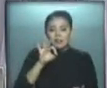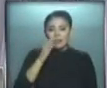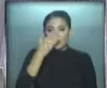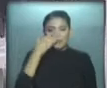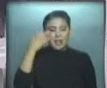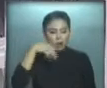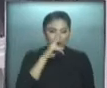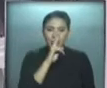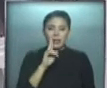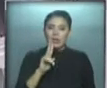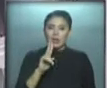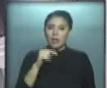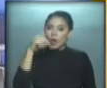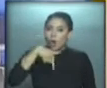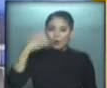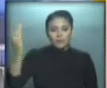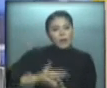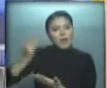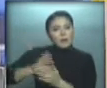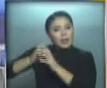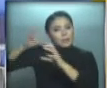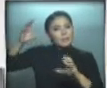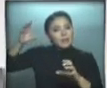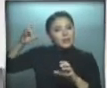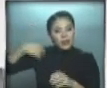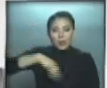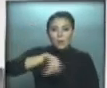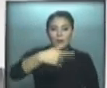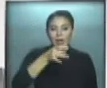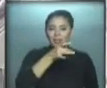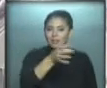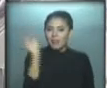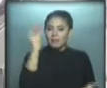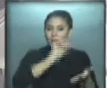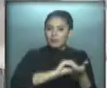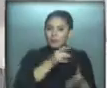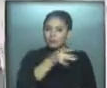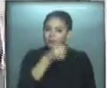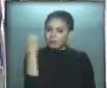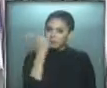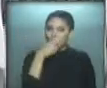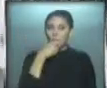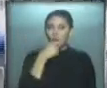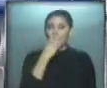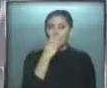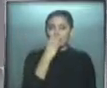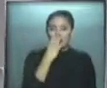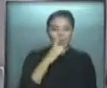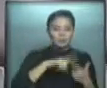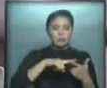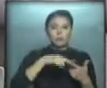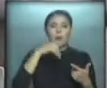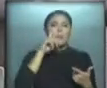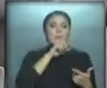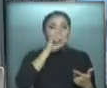cómo se están hoy fabricando los coches que van a prestar servicio a líneas emblemáticas como el Sarmiento, el